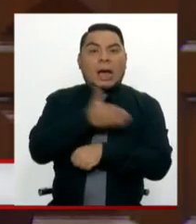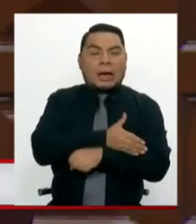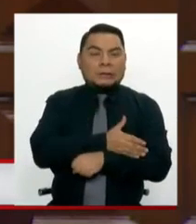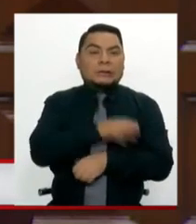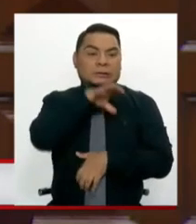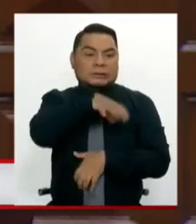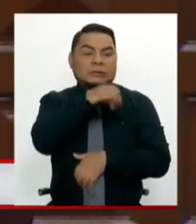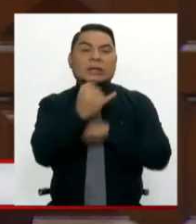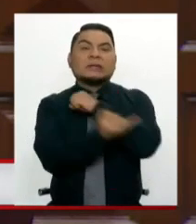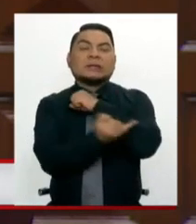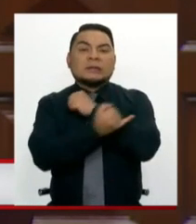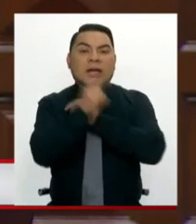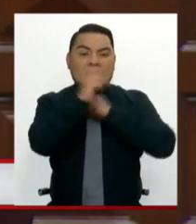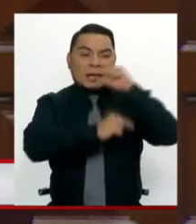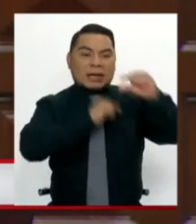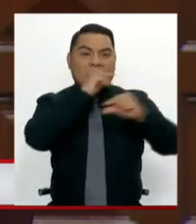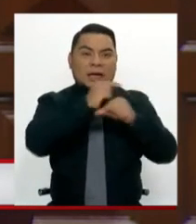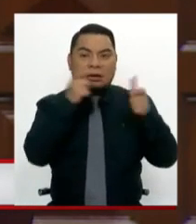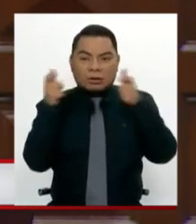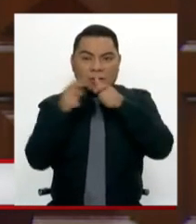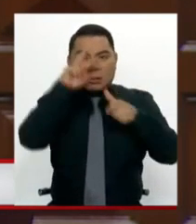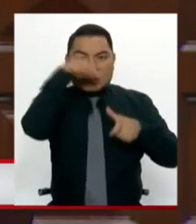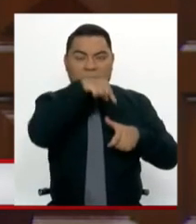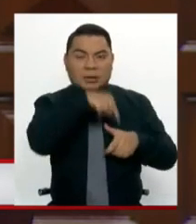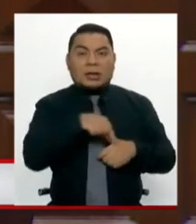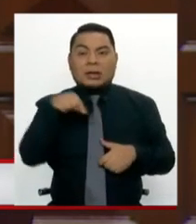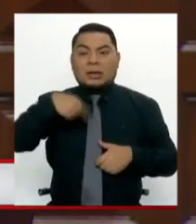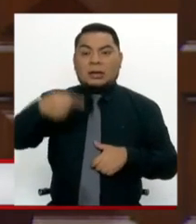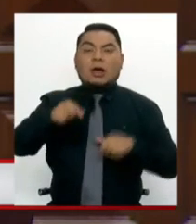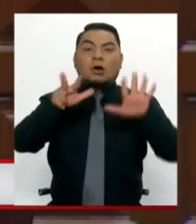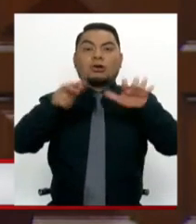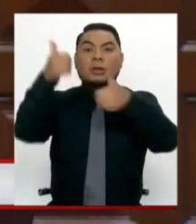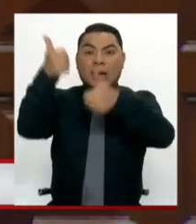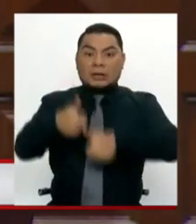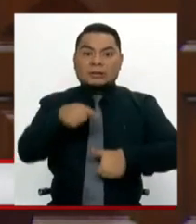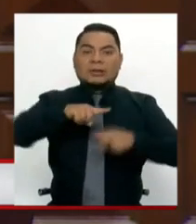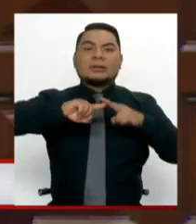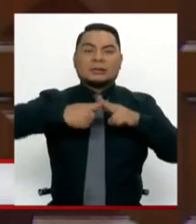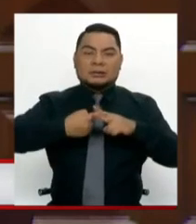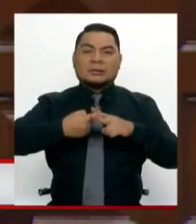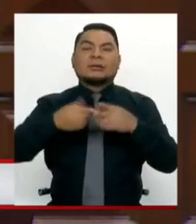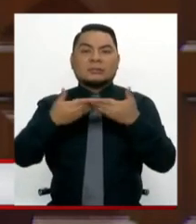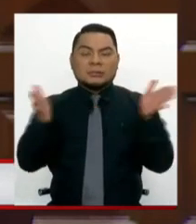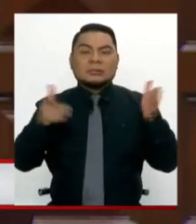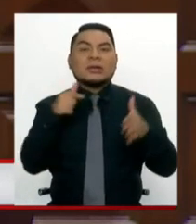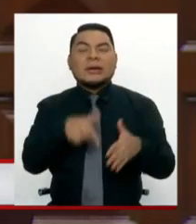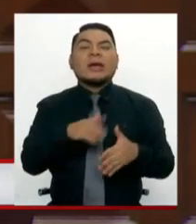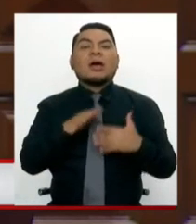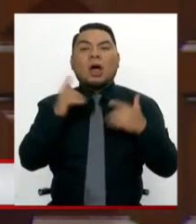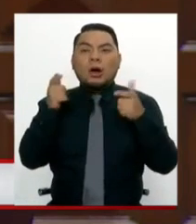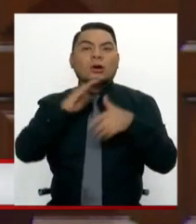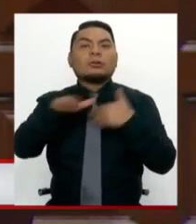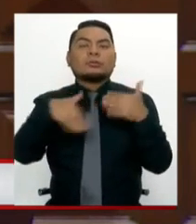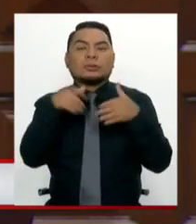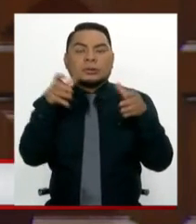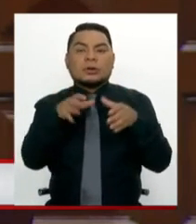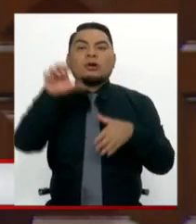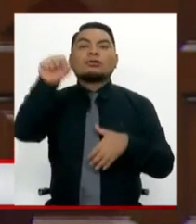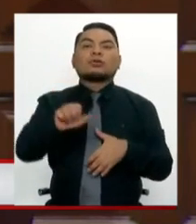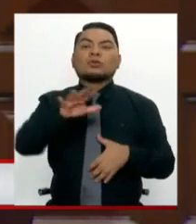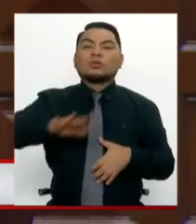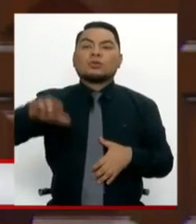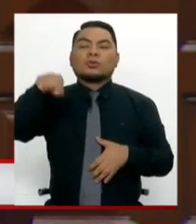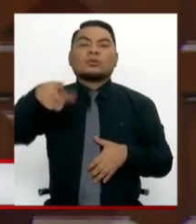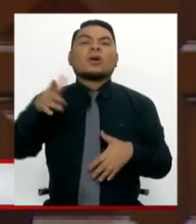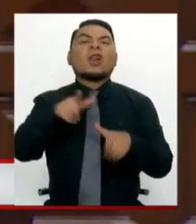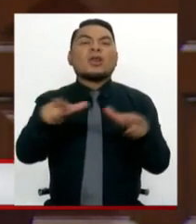El Instituto Geofísico del Perú, este 8 de agosto, va a inaugurar el Observatorio Vulcanológico del Sur,